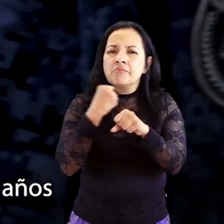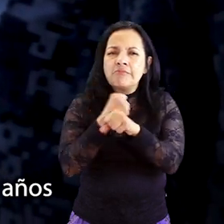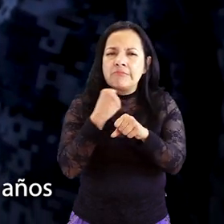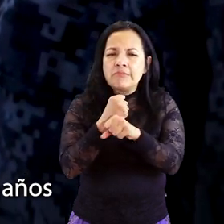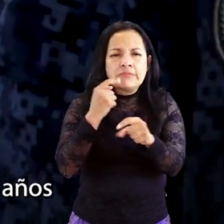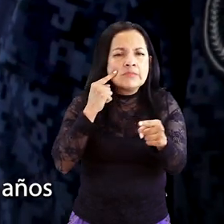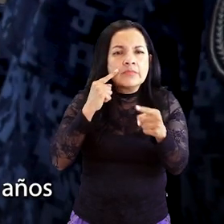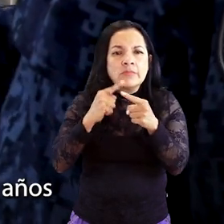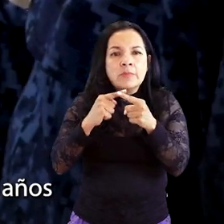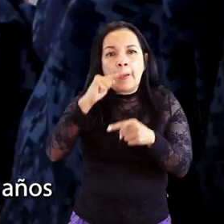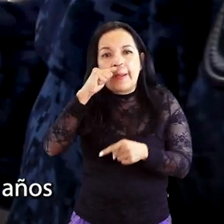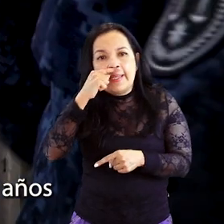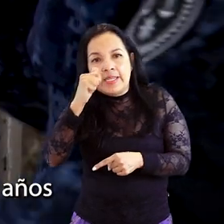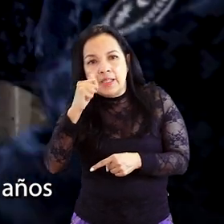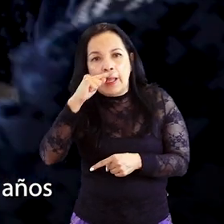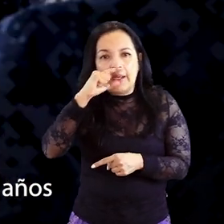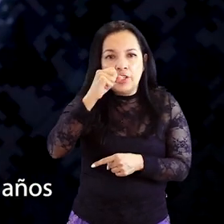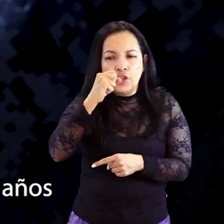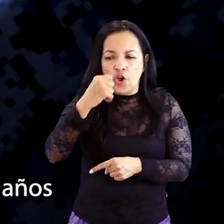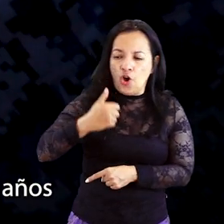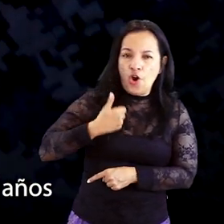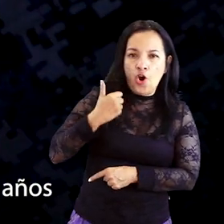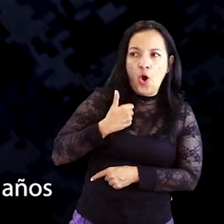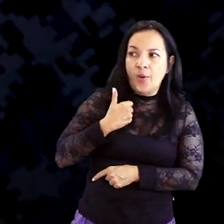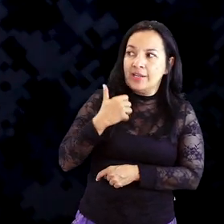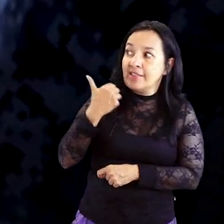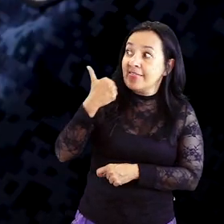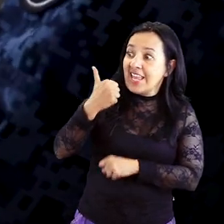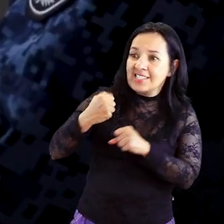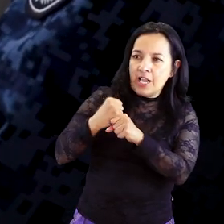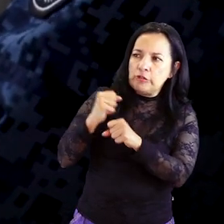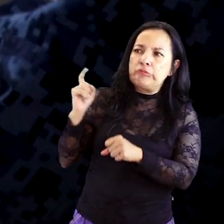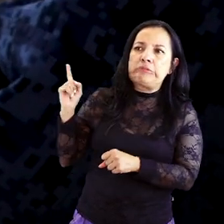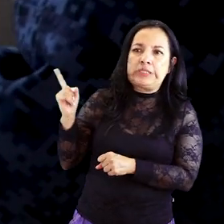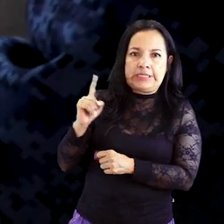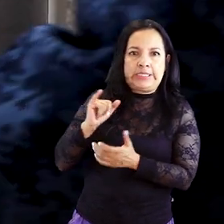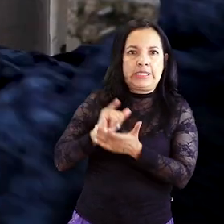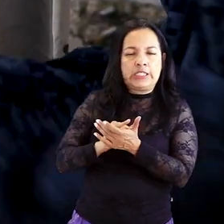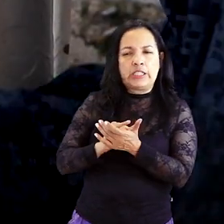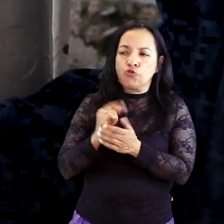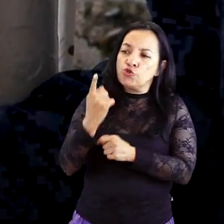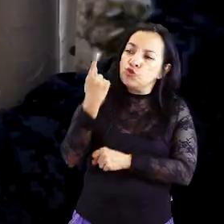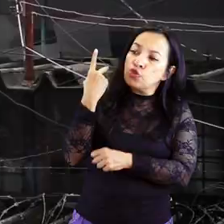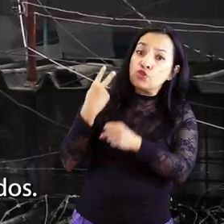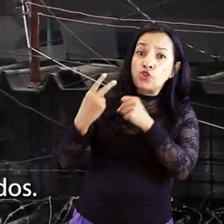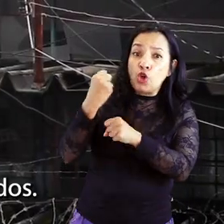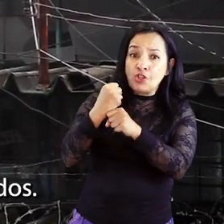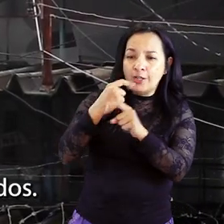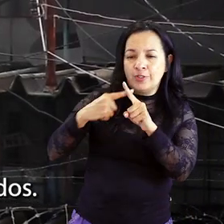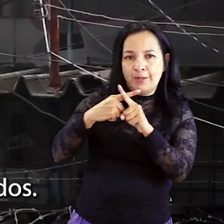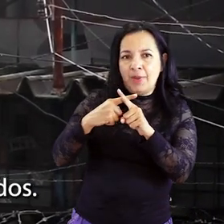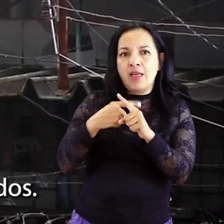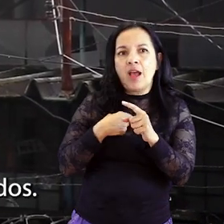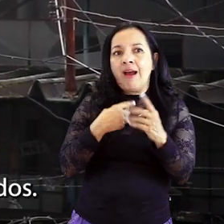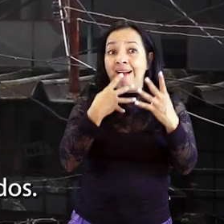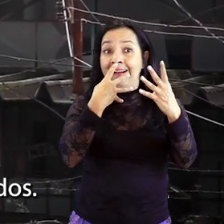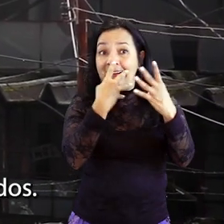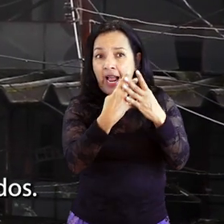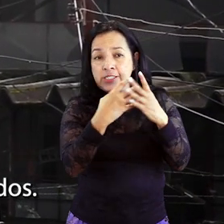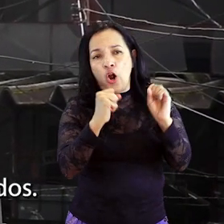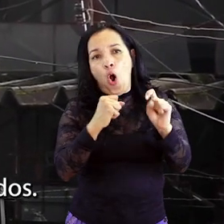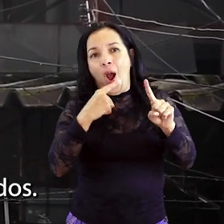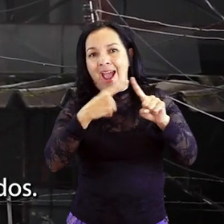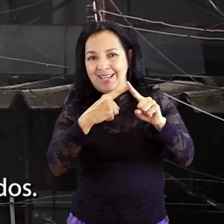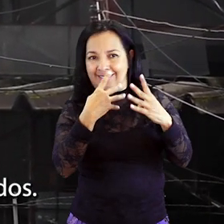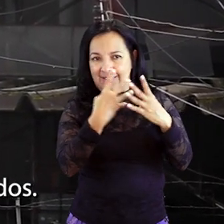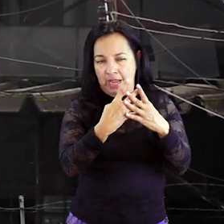trabajamos por los niños, niñas y adolescentes hace 10 años. Y hace 2 años y medio aproximadamente estamos trabajando con población